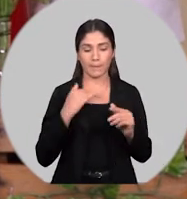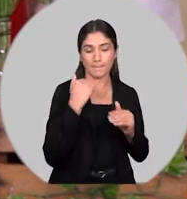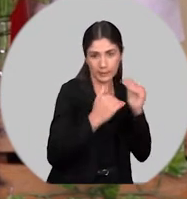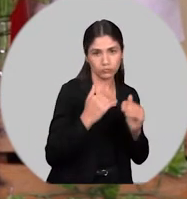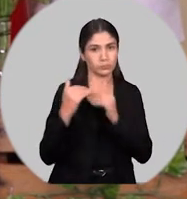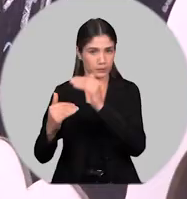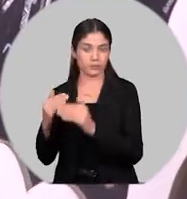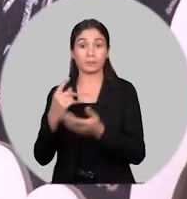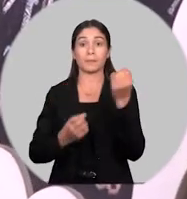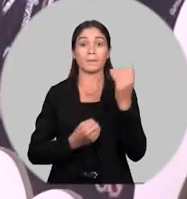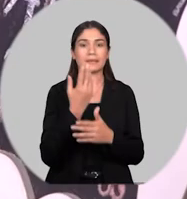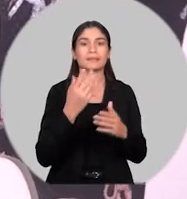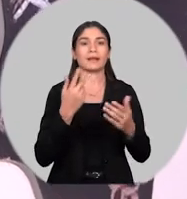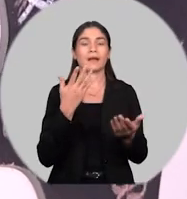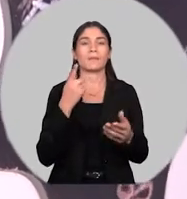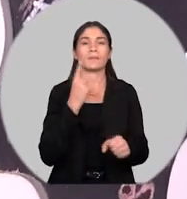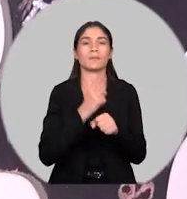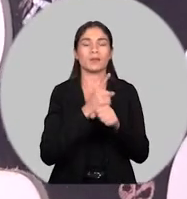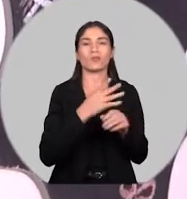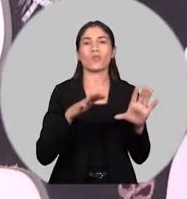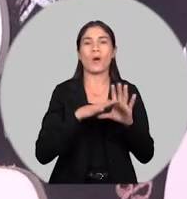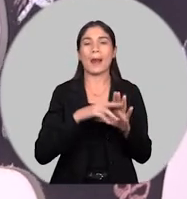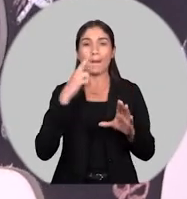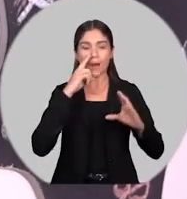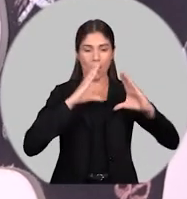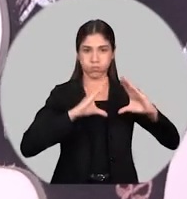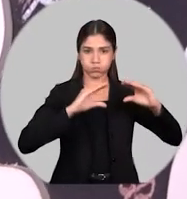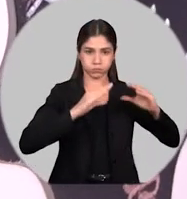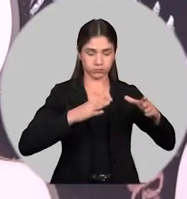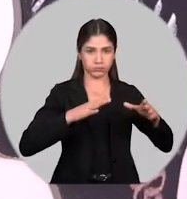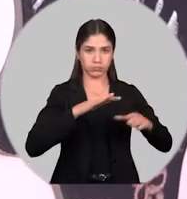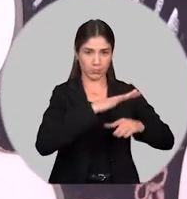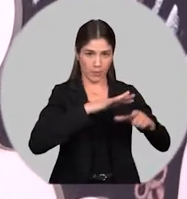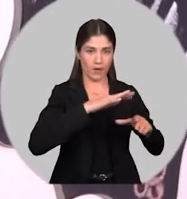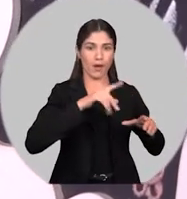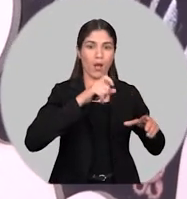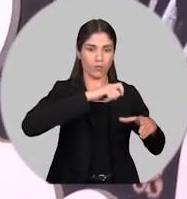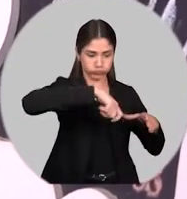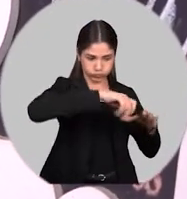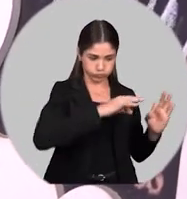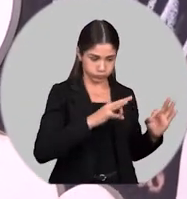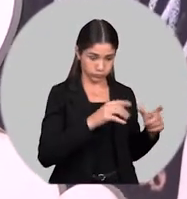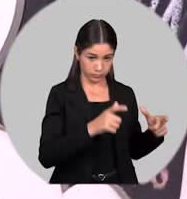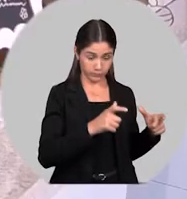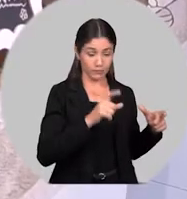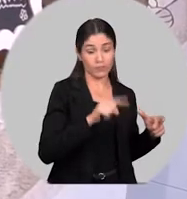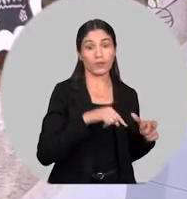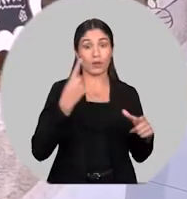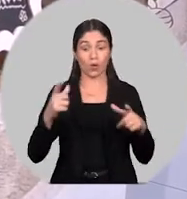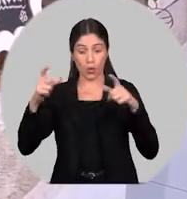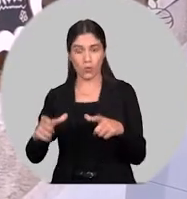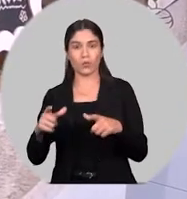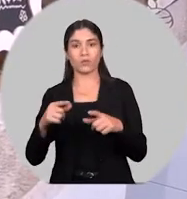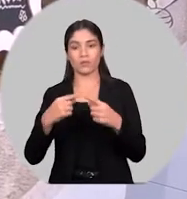bizcochuelo. Primero vamos a hacer todo lo que es líquido en un bol. En otro vamos a armar los